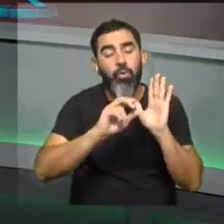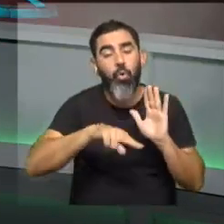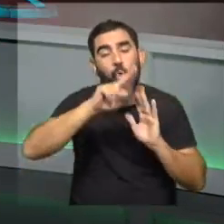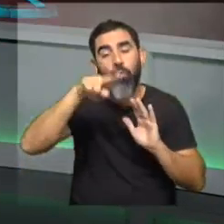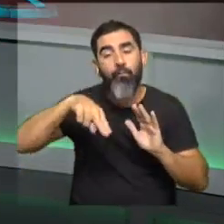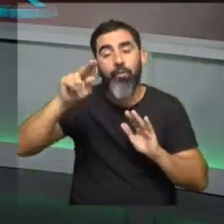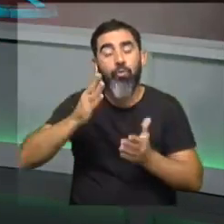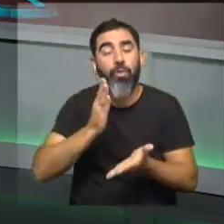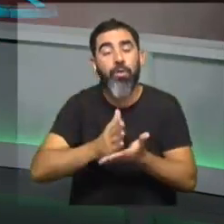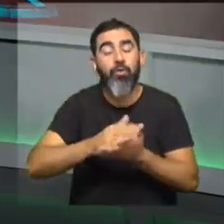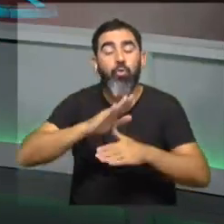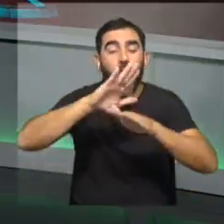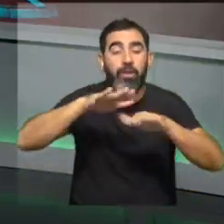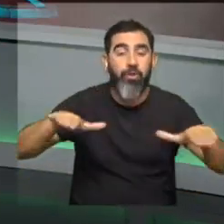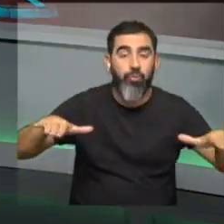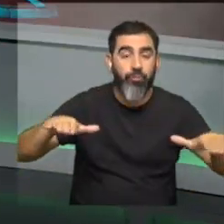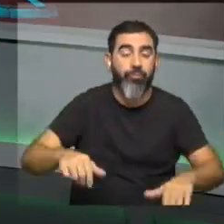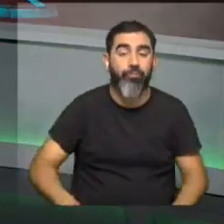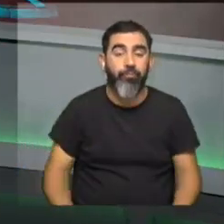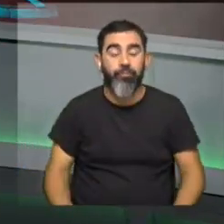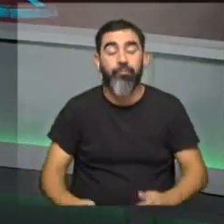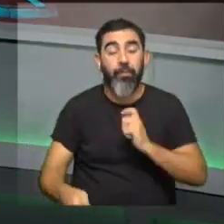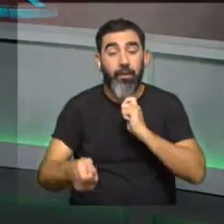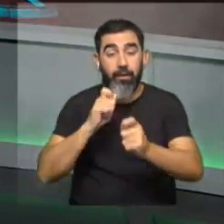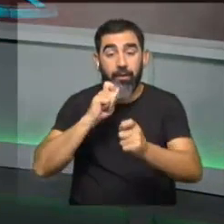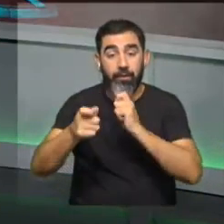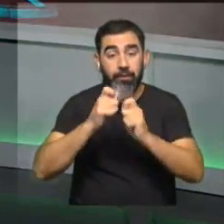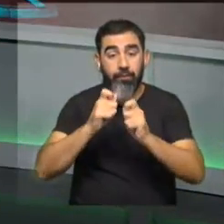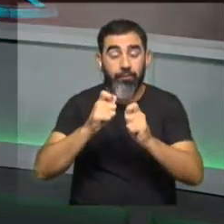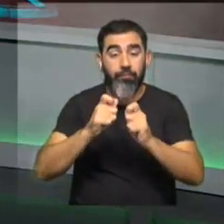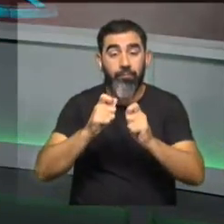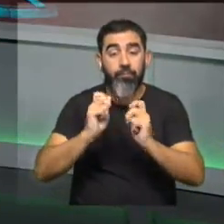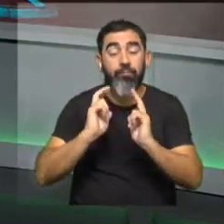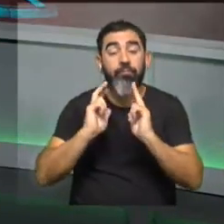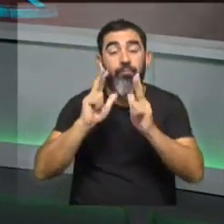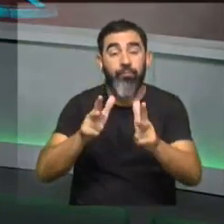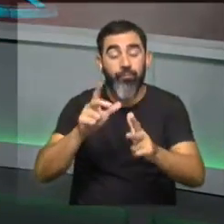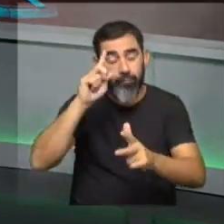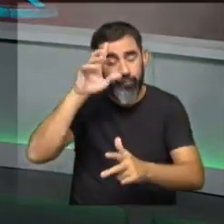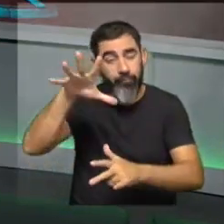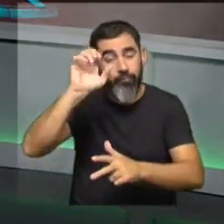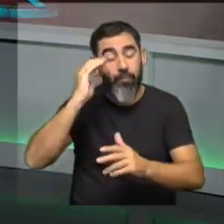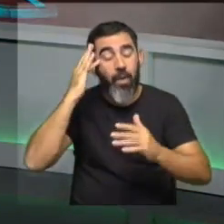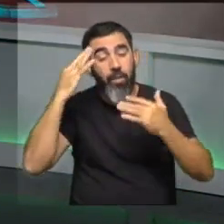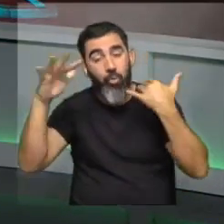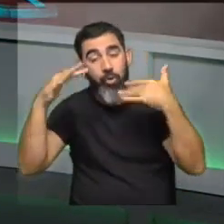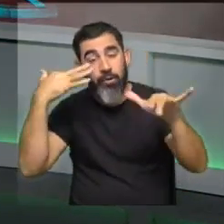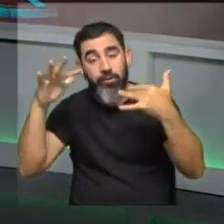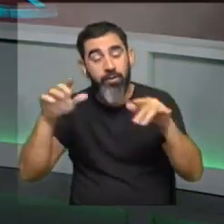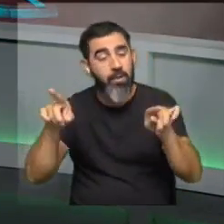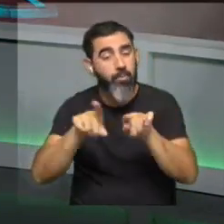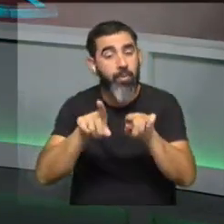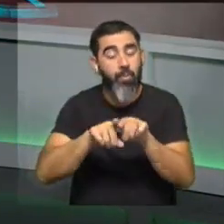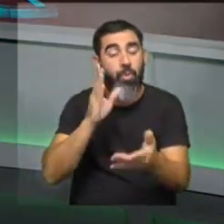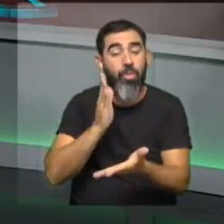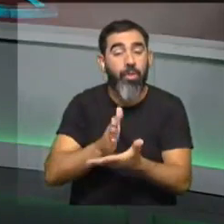de los Derechos del Niño, Niña y Adolescente. En una entrevista en el programa La Letra Chica, Pedernera recordó anoche que los adolescentes tienen los mismos